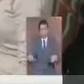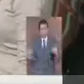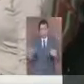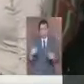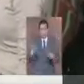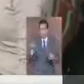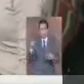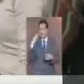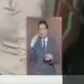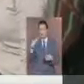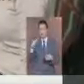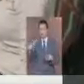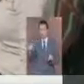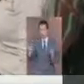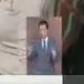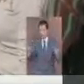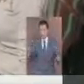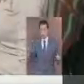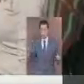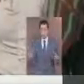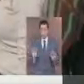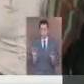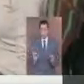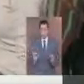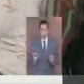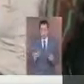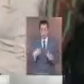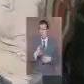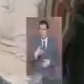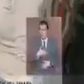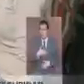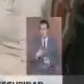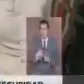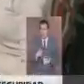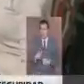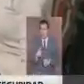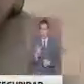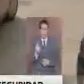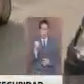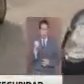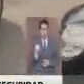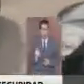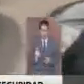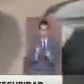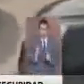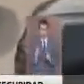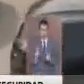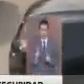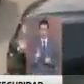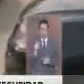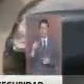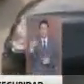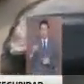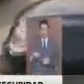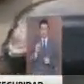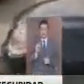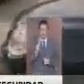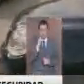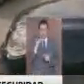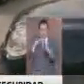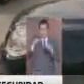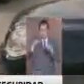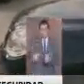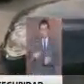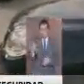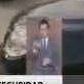para los niños, yo que tengo 2. Así que, no, me encantó el auto. Económico, totalmente. Más barato, pero no por eso menos seguro. Eso